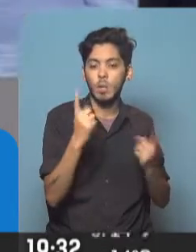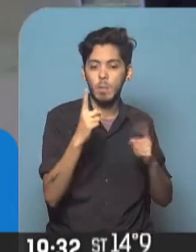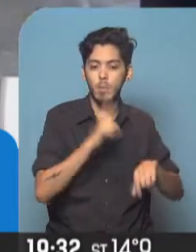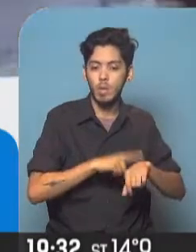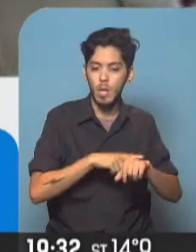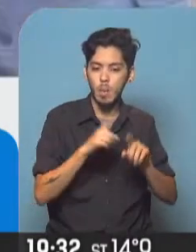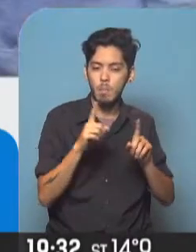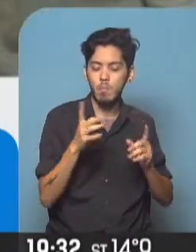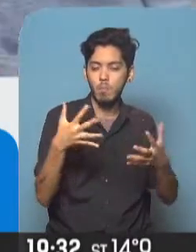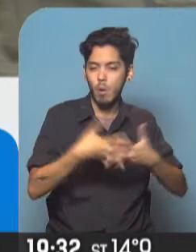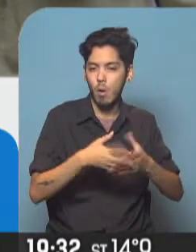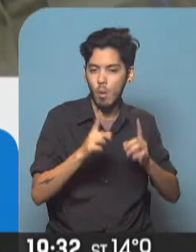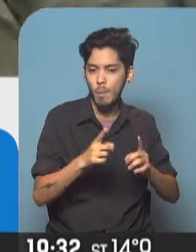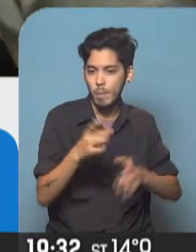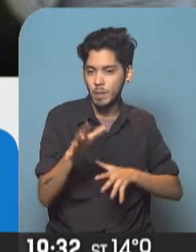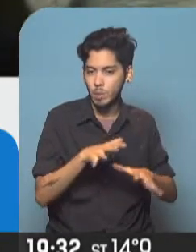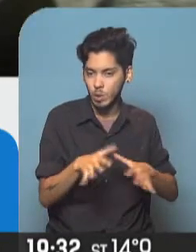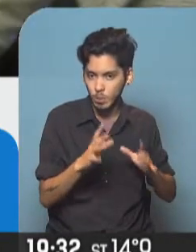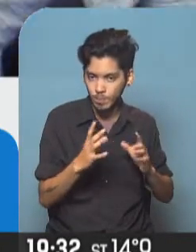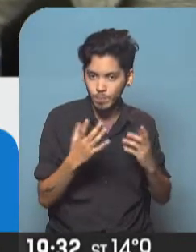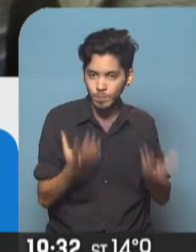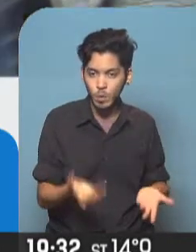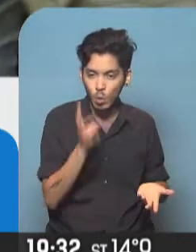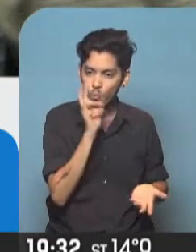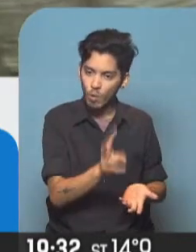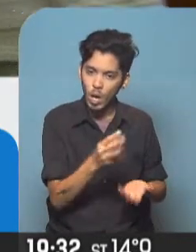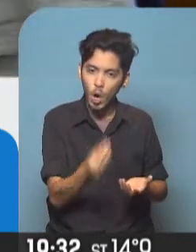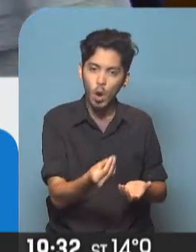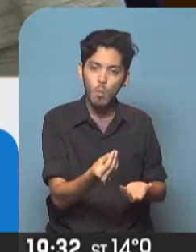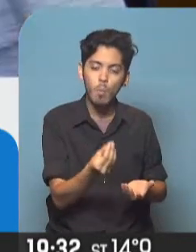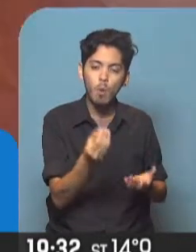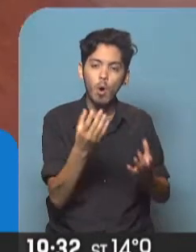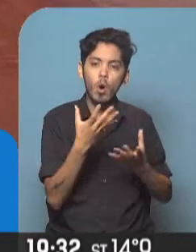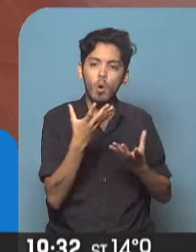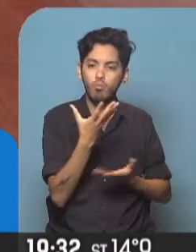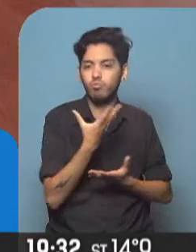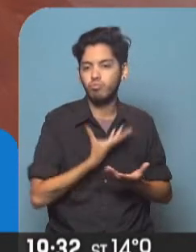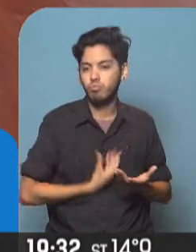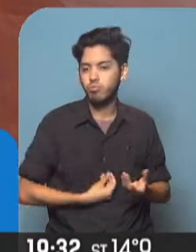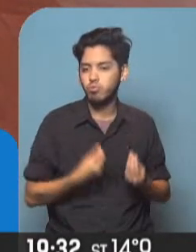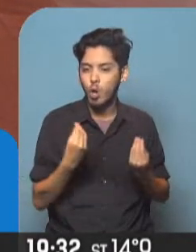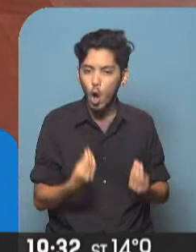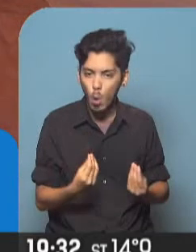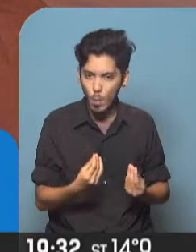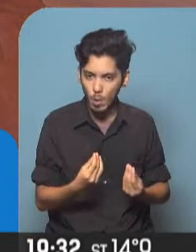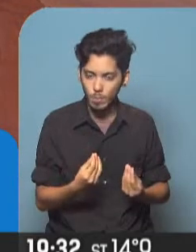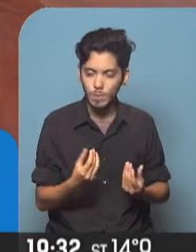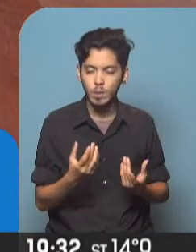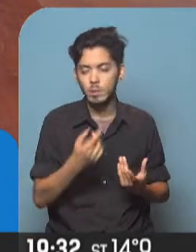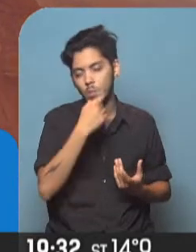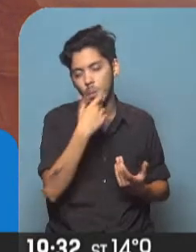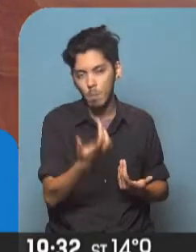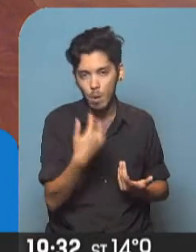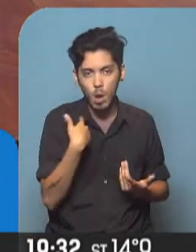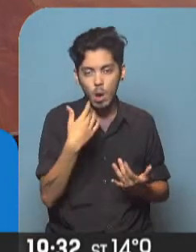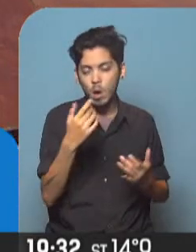muchas veces. Y ahí hay que ver el grado de alivio. Yo decía, lo de la caída de